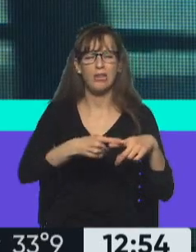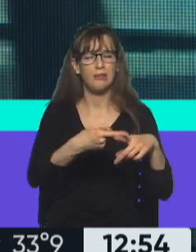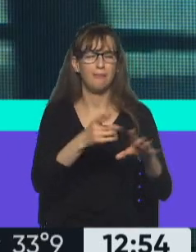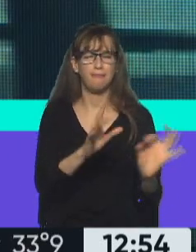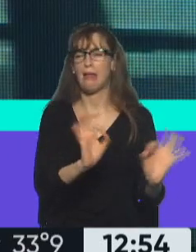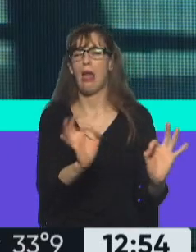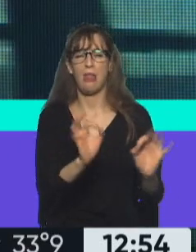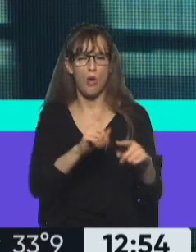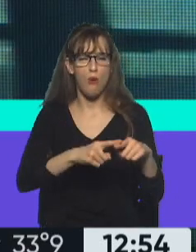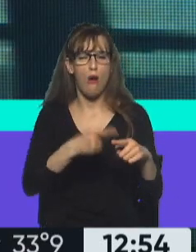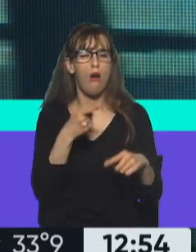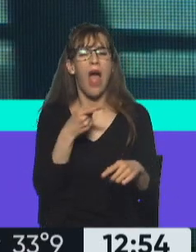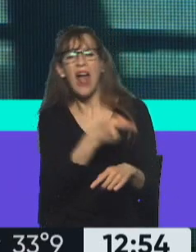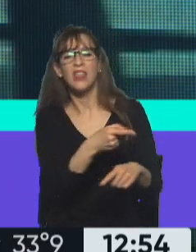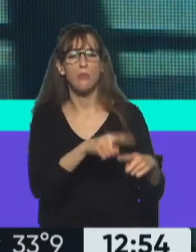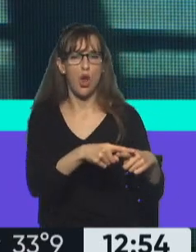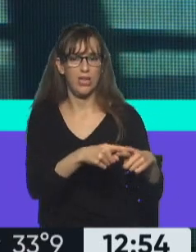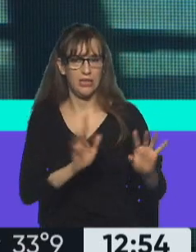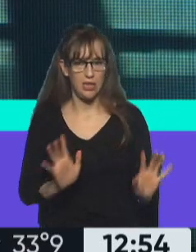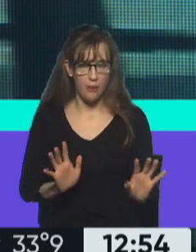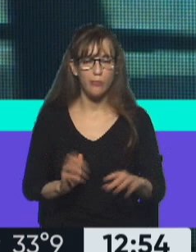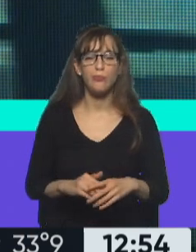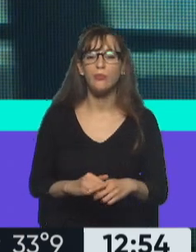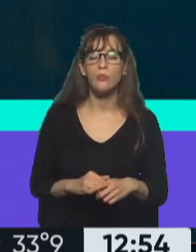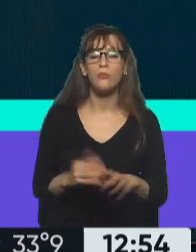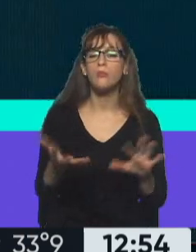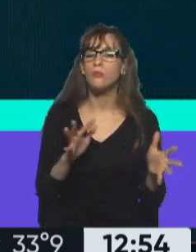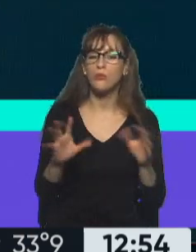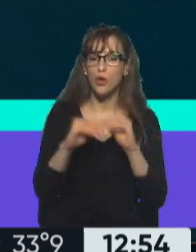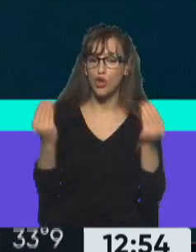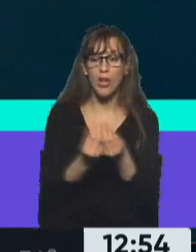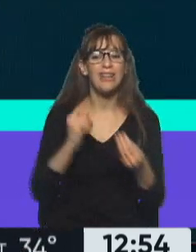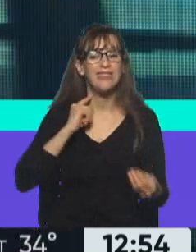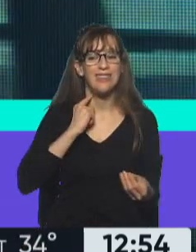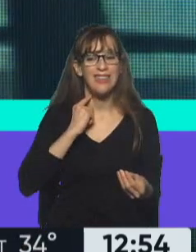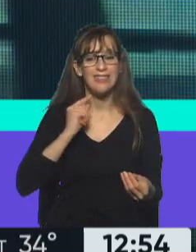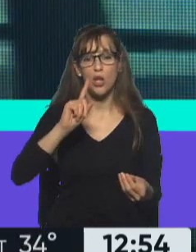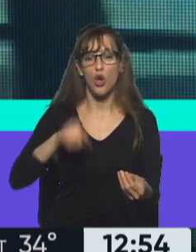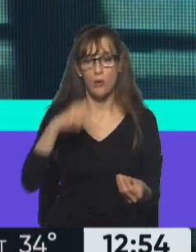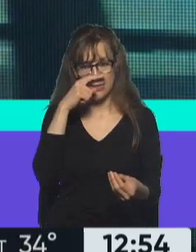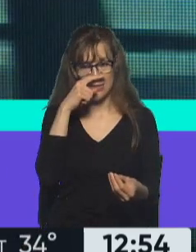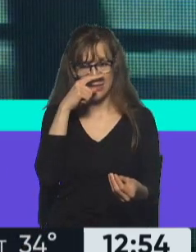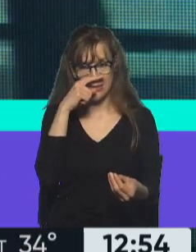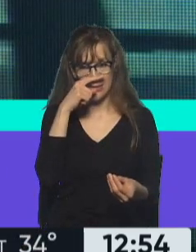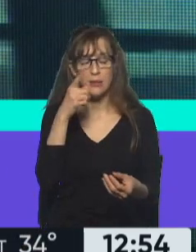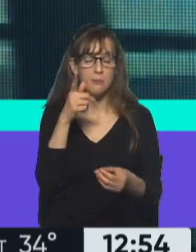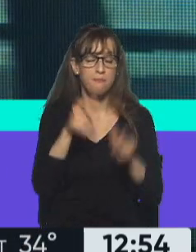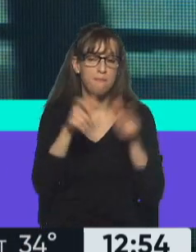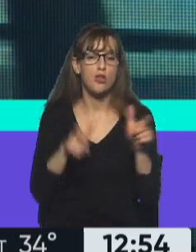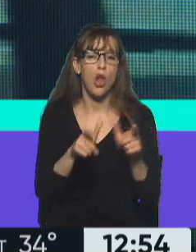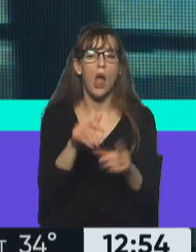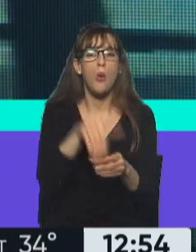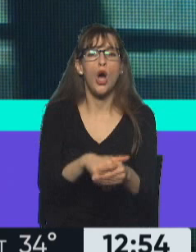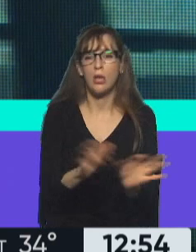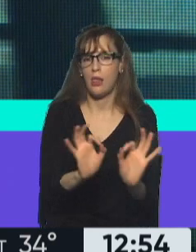más o menos bien nosotros teníamos entre 10 y 12 a tuvo 313,7 mates pero cuando mirabas la composición